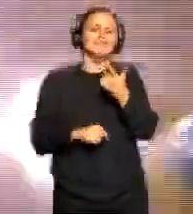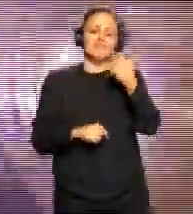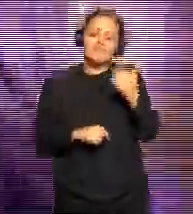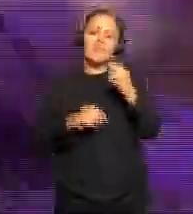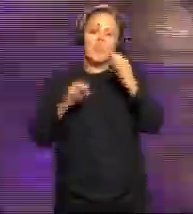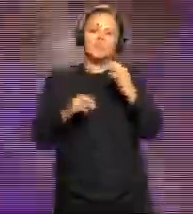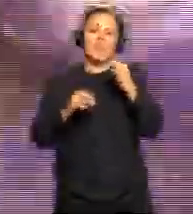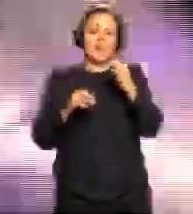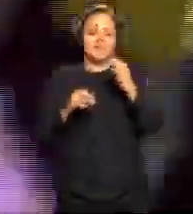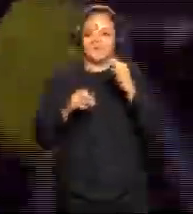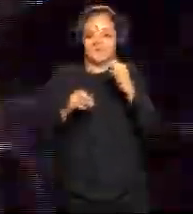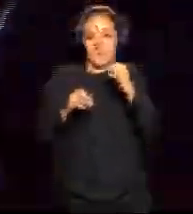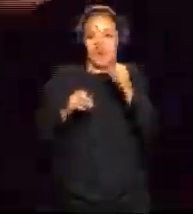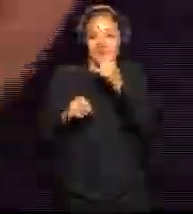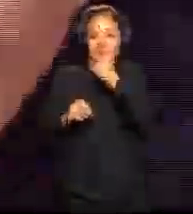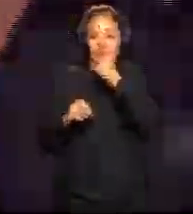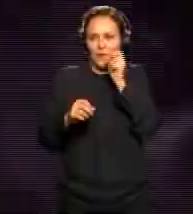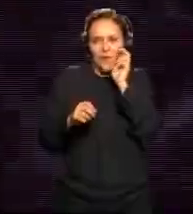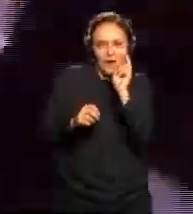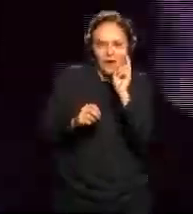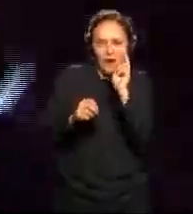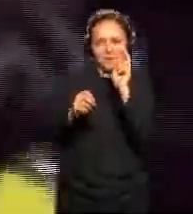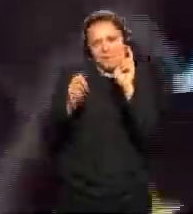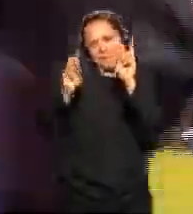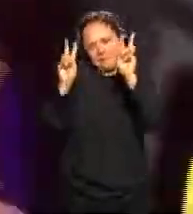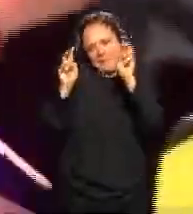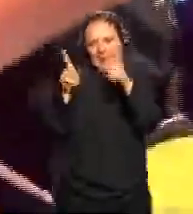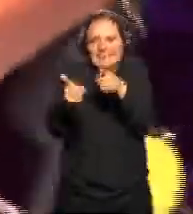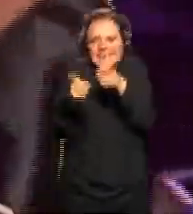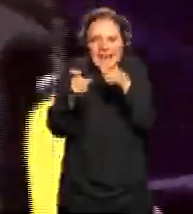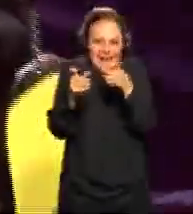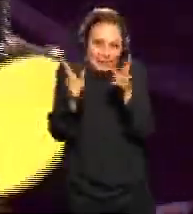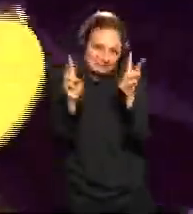pacífica, guerra carnavalera en todo caso, de la Sonora que se estrenan de esta